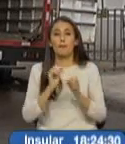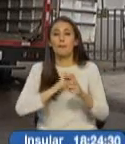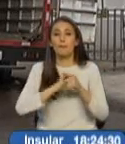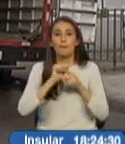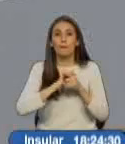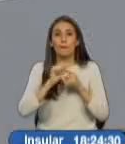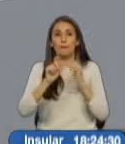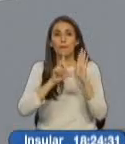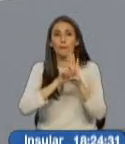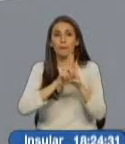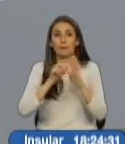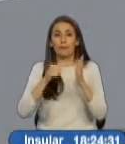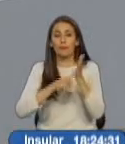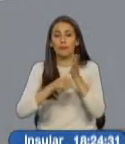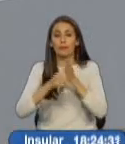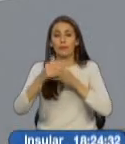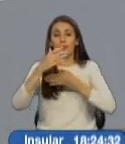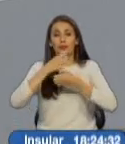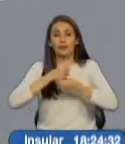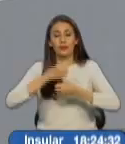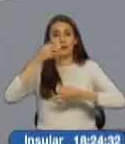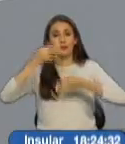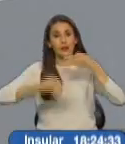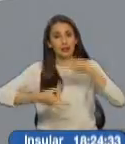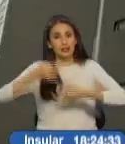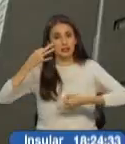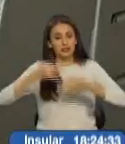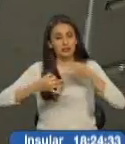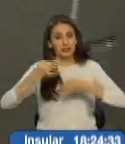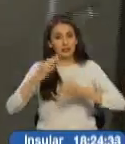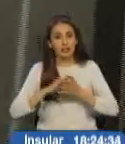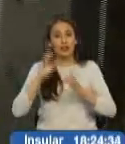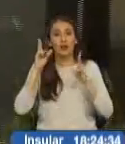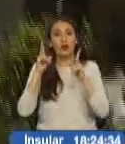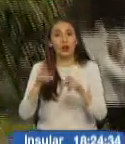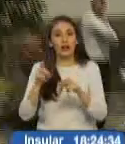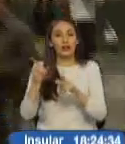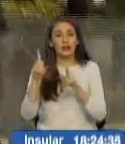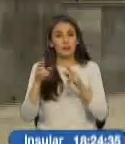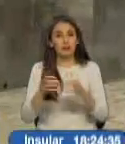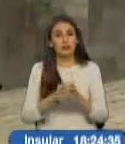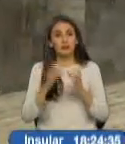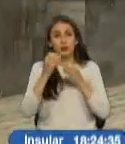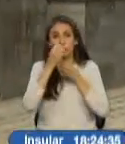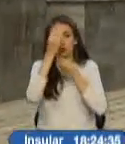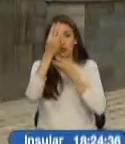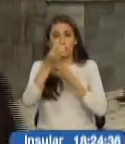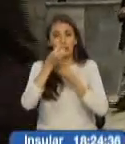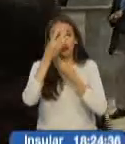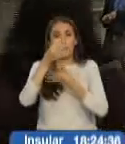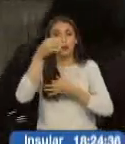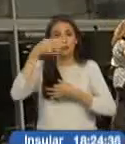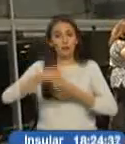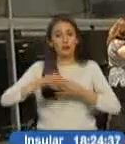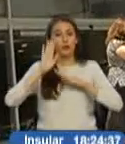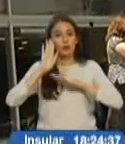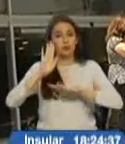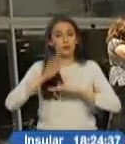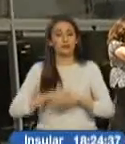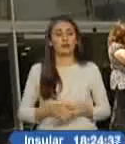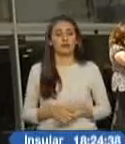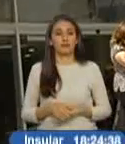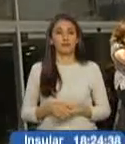decreto se encargó al Ministerio de Justicia y Derechos Humanos, el mismo que deberá emitir un informe de verificación del cumplimiento. César